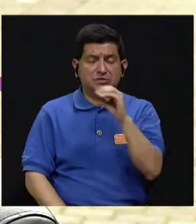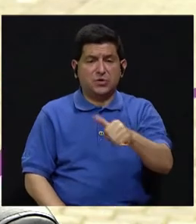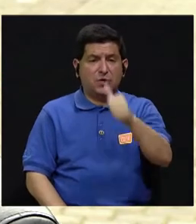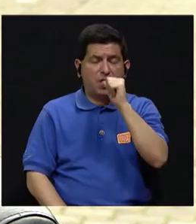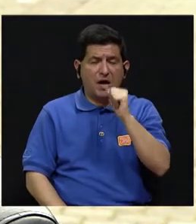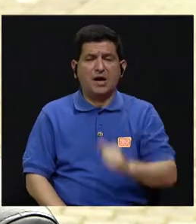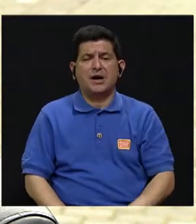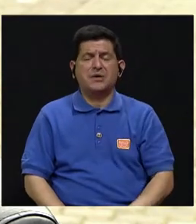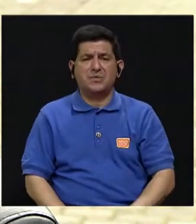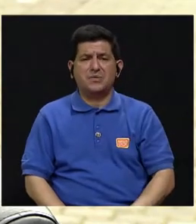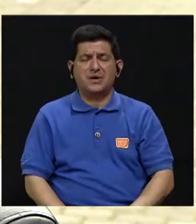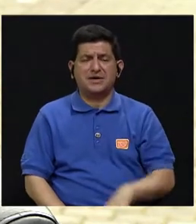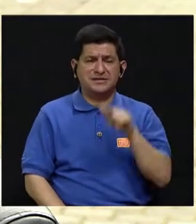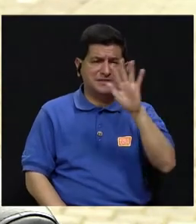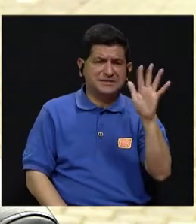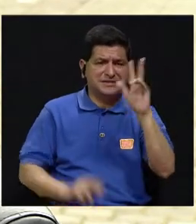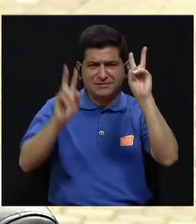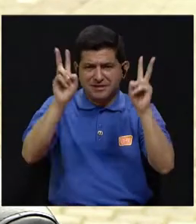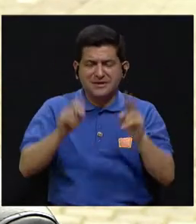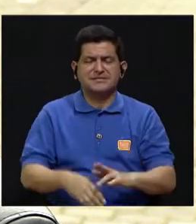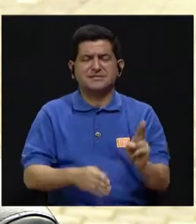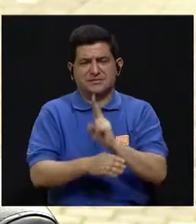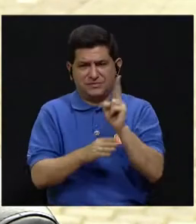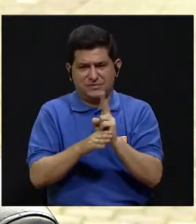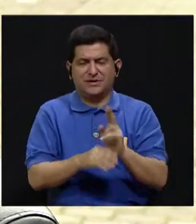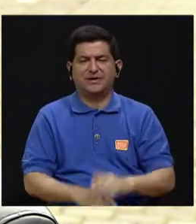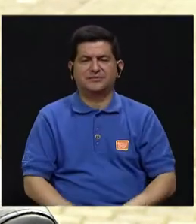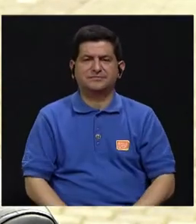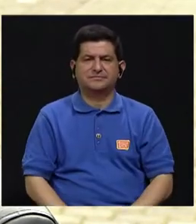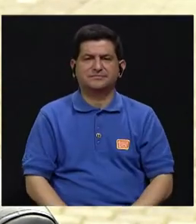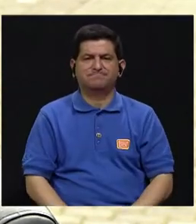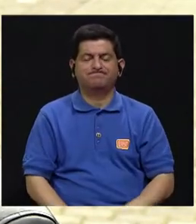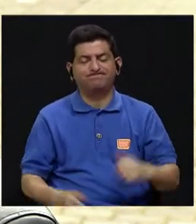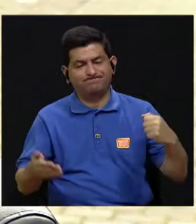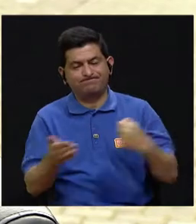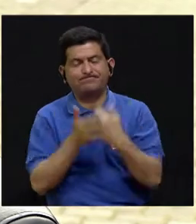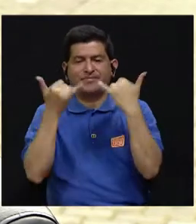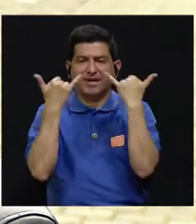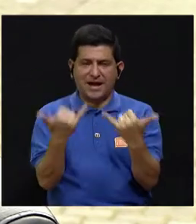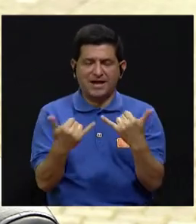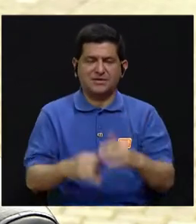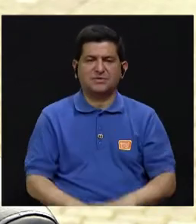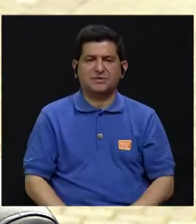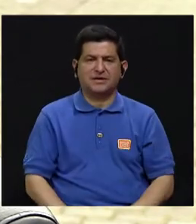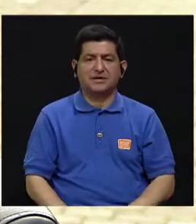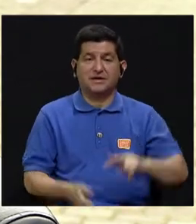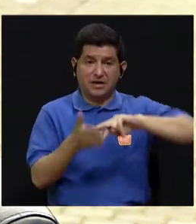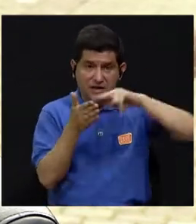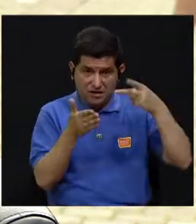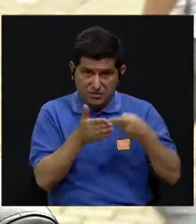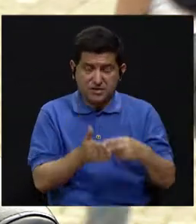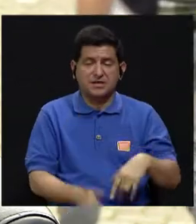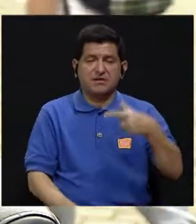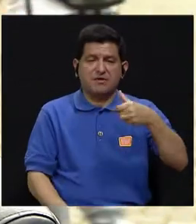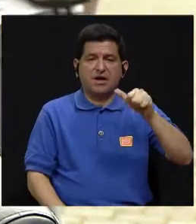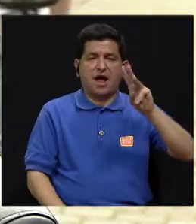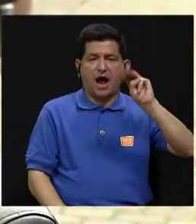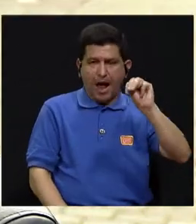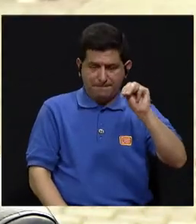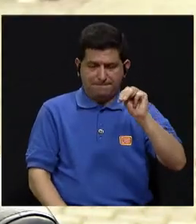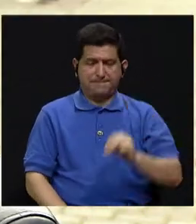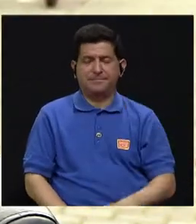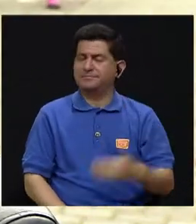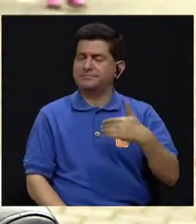grises que los diferentes hogares estamos vertiendo. Lamentablemente, actualmente en el área centro, en el gran área